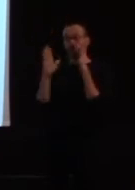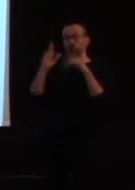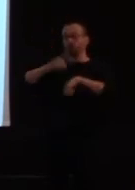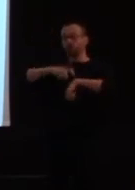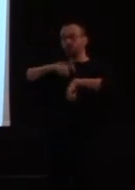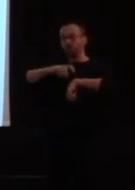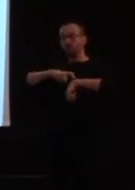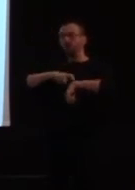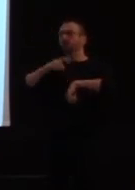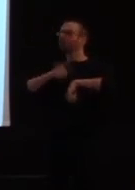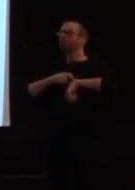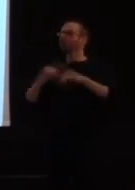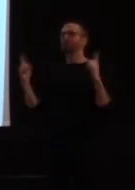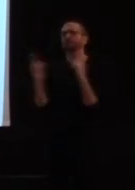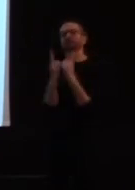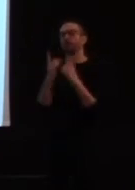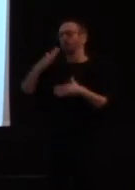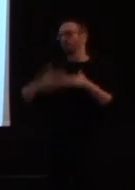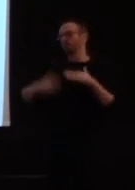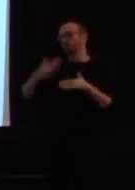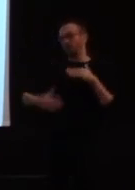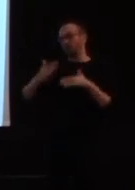el tiempo de atención es un tiempo limitado.